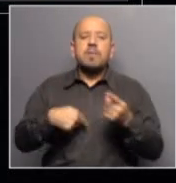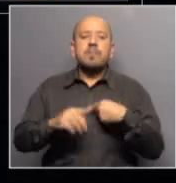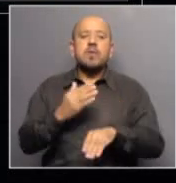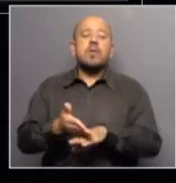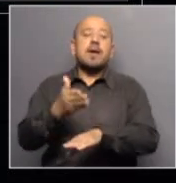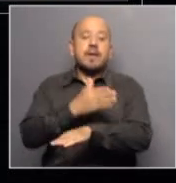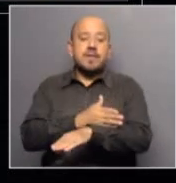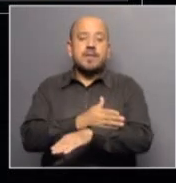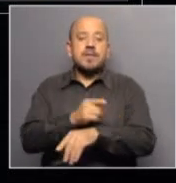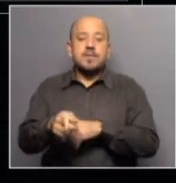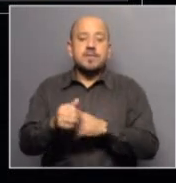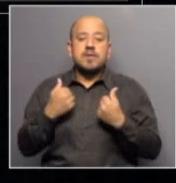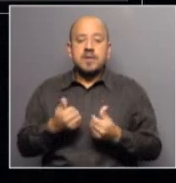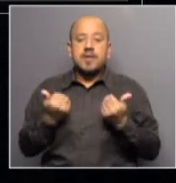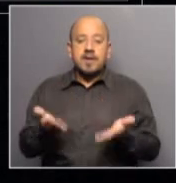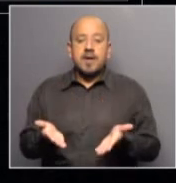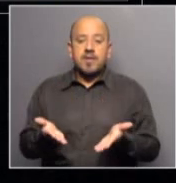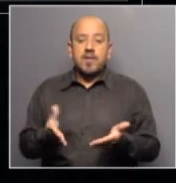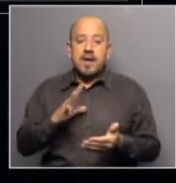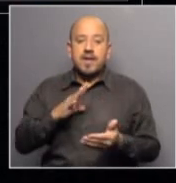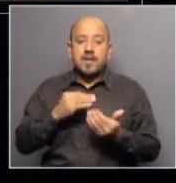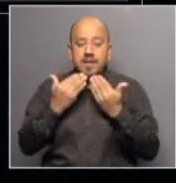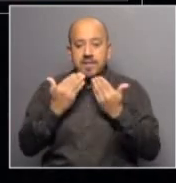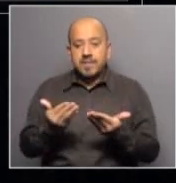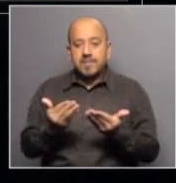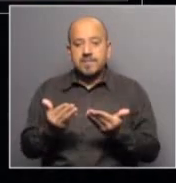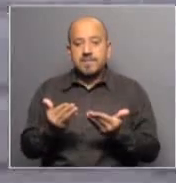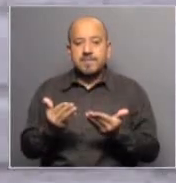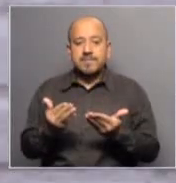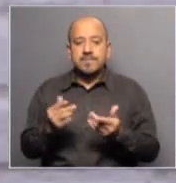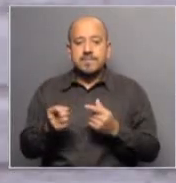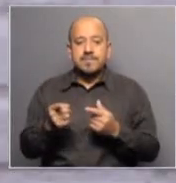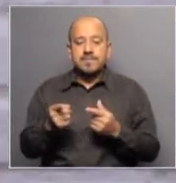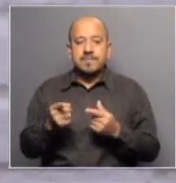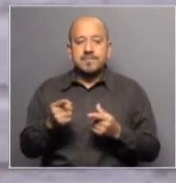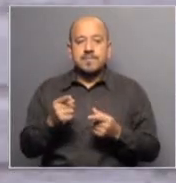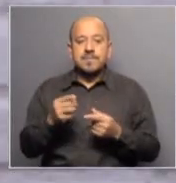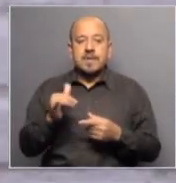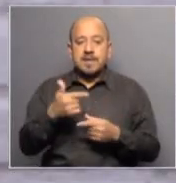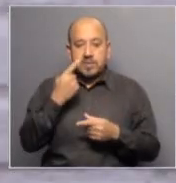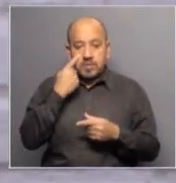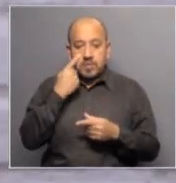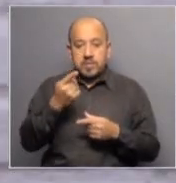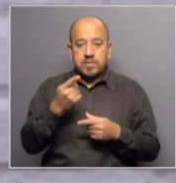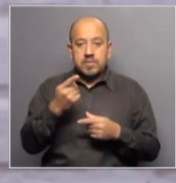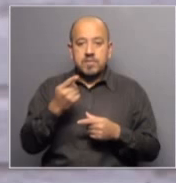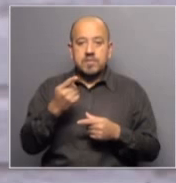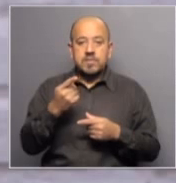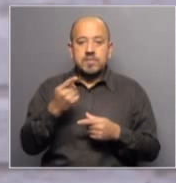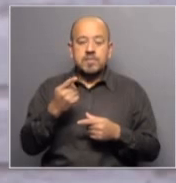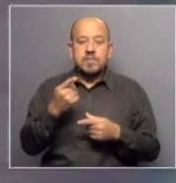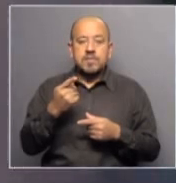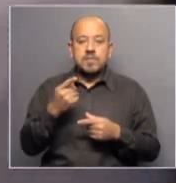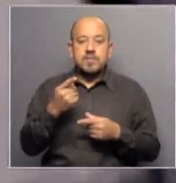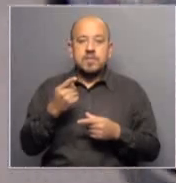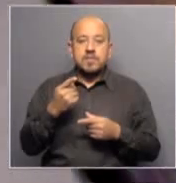Denise, nos mandaron regalos y hay que agradecer, mira. Te voy a mostrar porque la gente ya lo está viendo, tengo un barbijo precioso, que